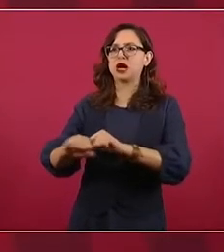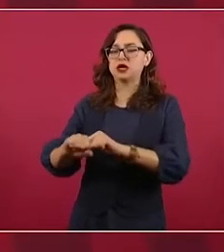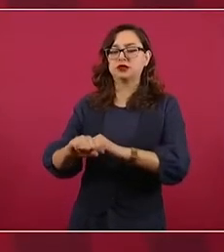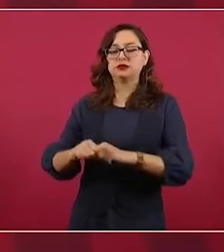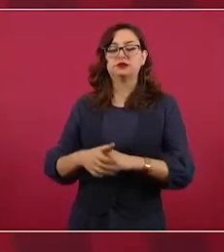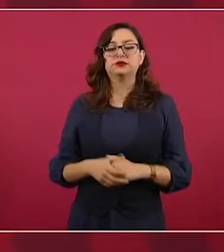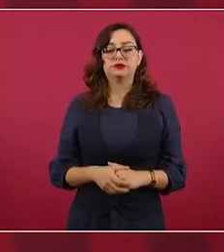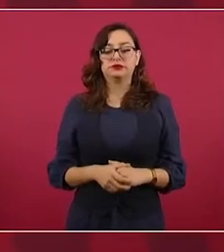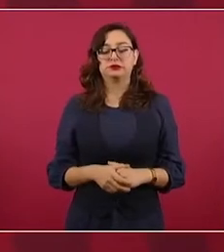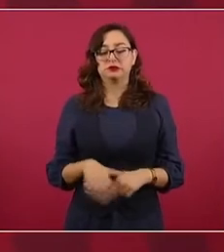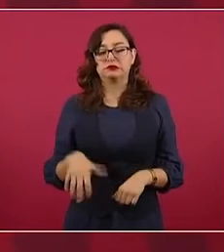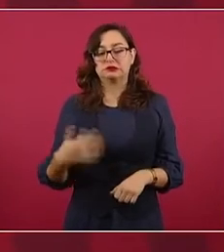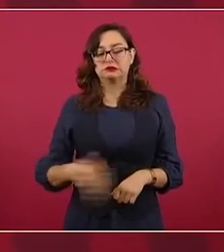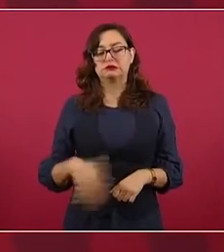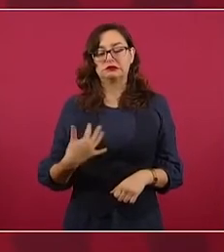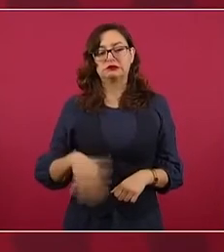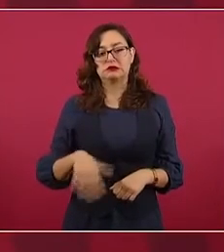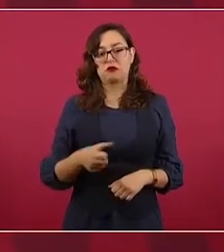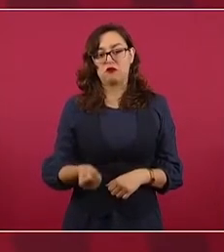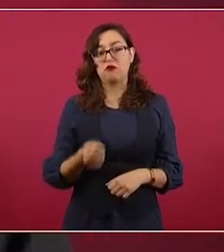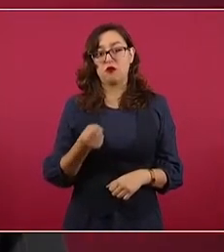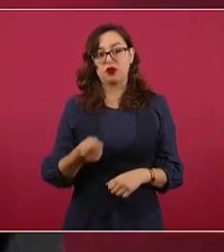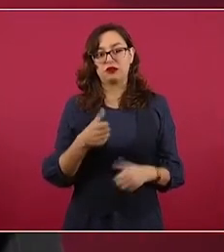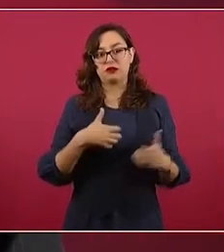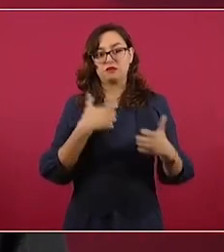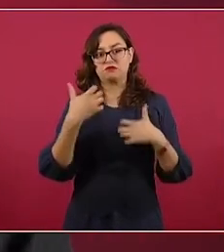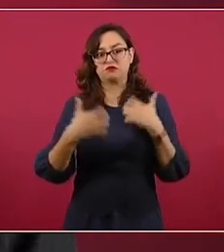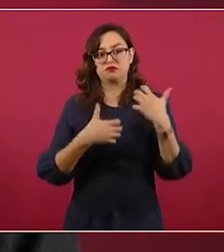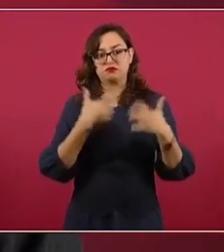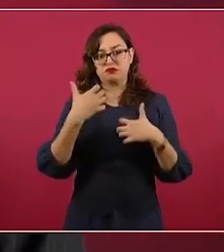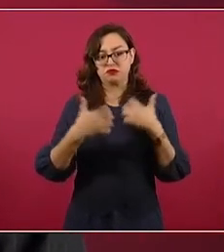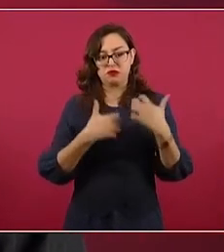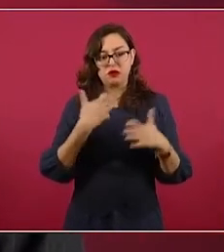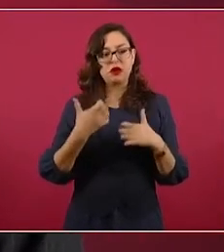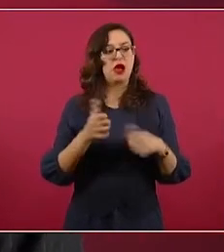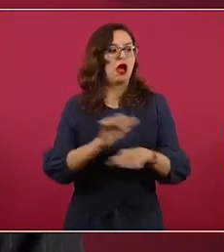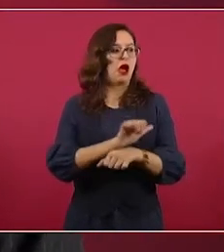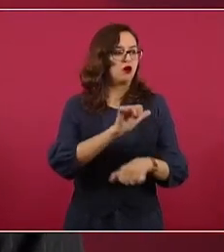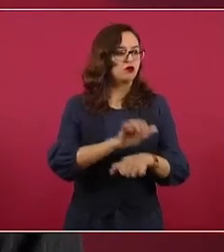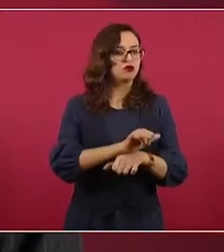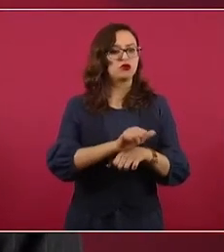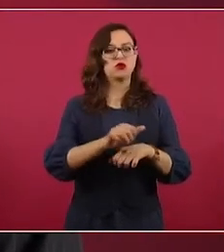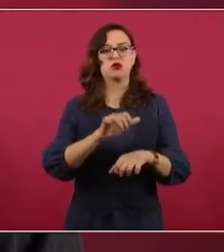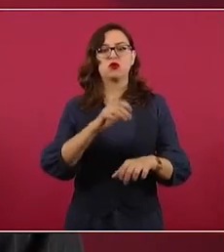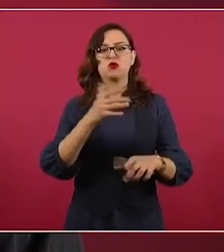Y de quemas de vehículos y creo que de Oxxos. Entonces,